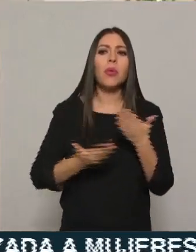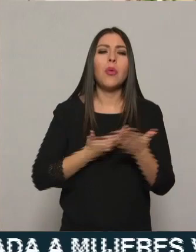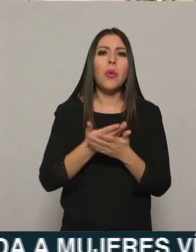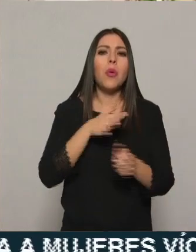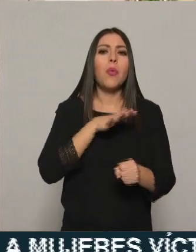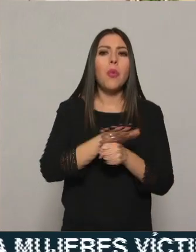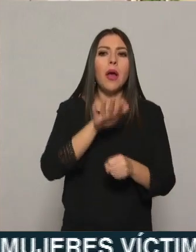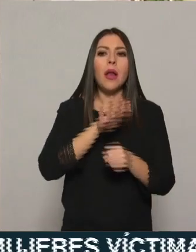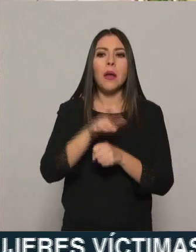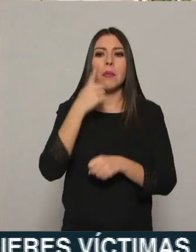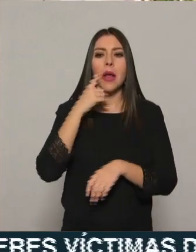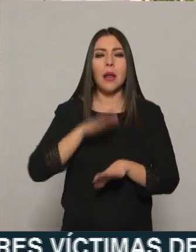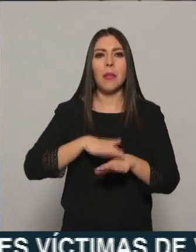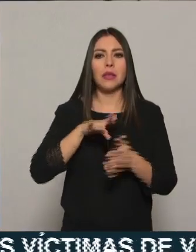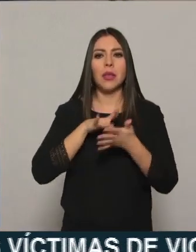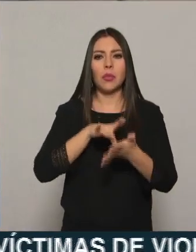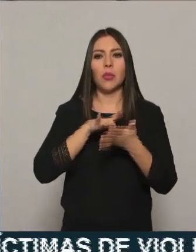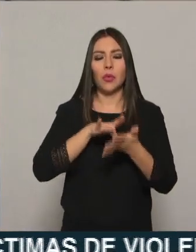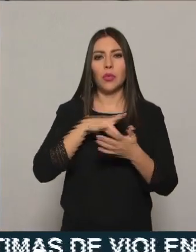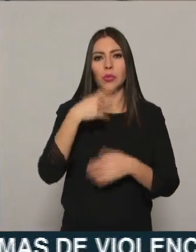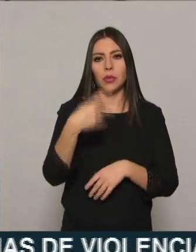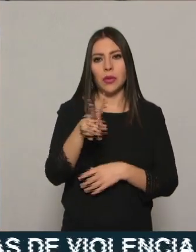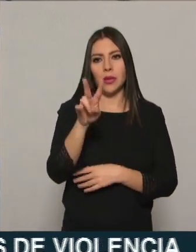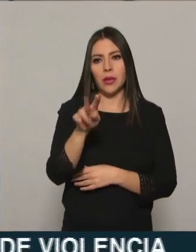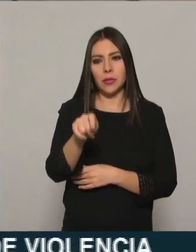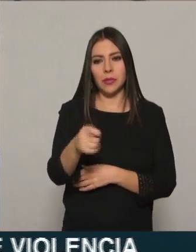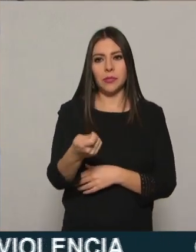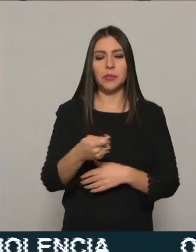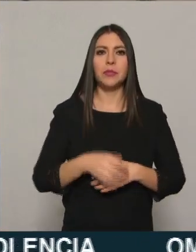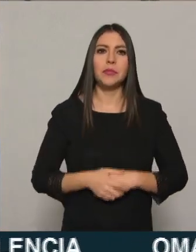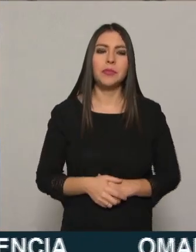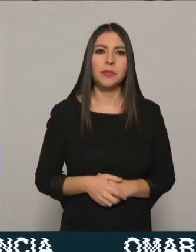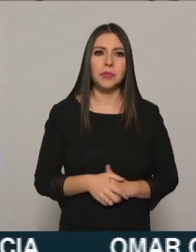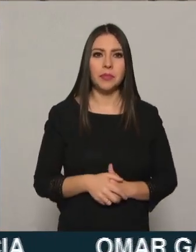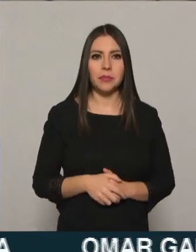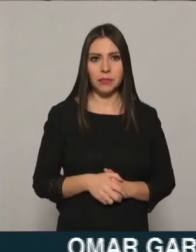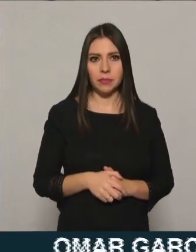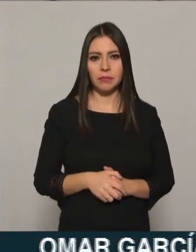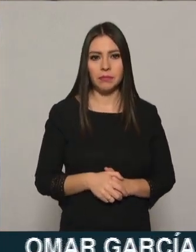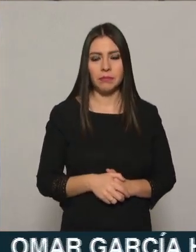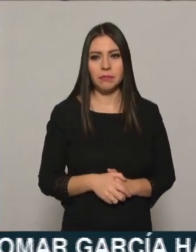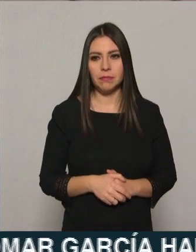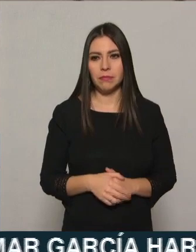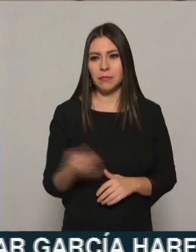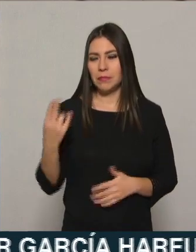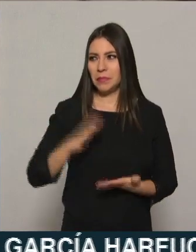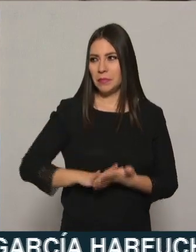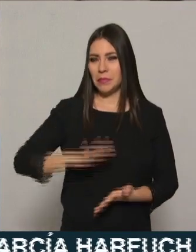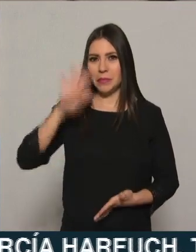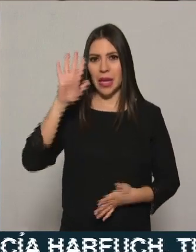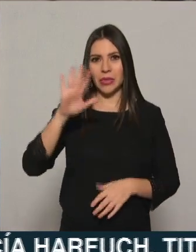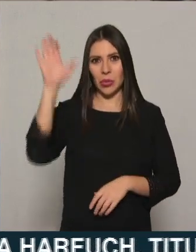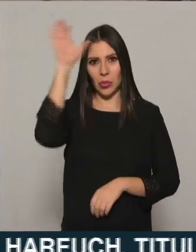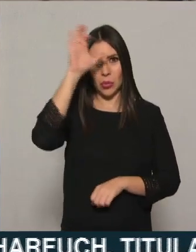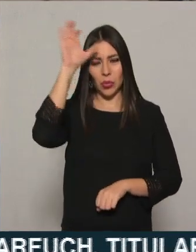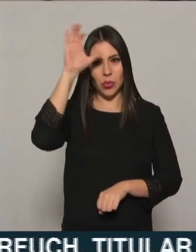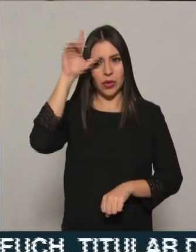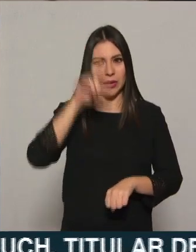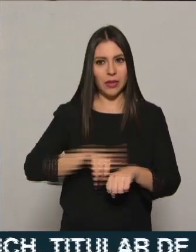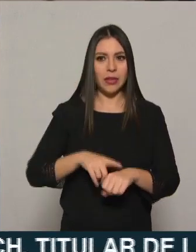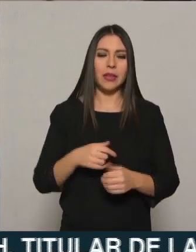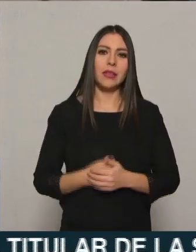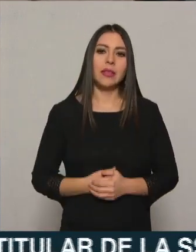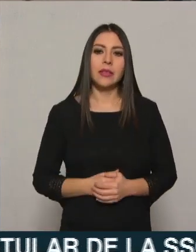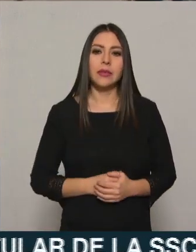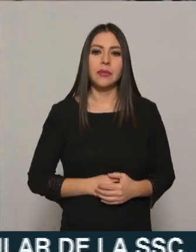pública de la capital del país. Realmente culturales, que sobre todo que involucraron